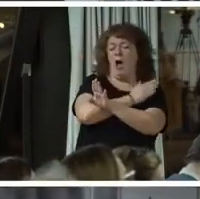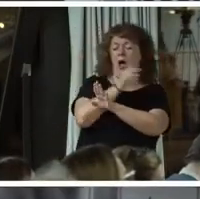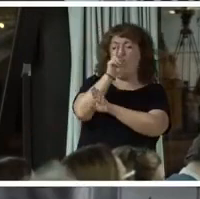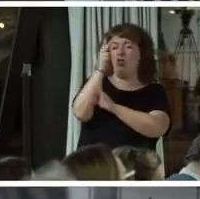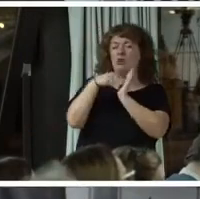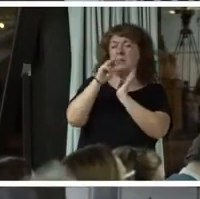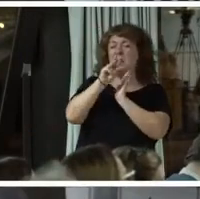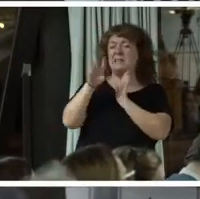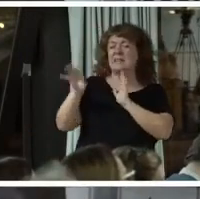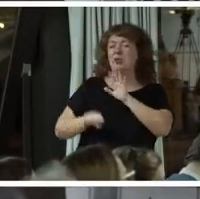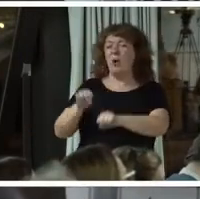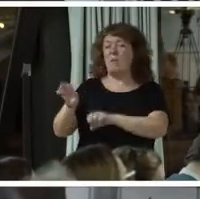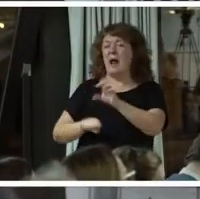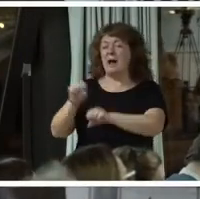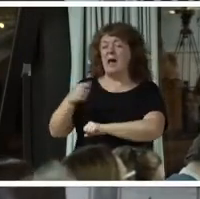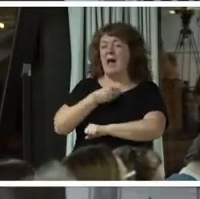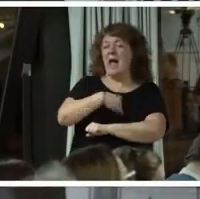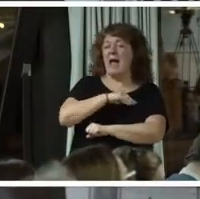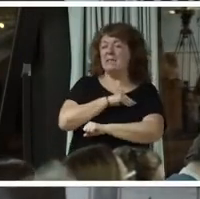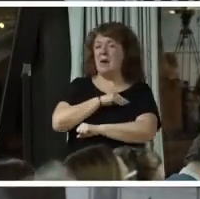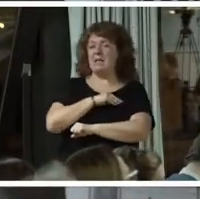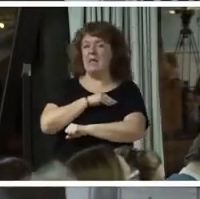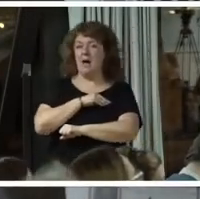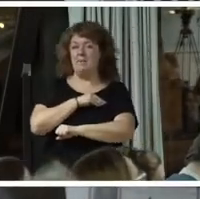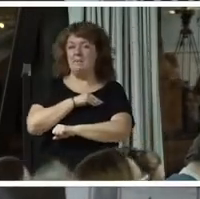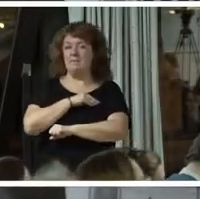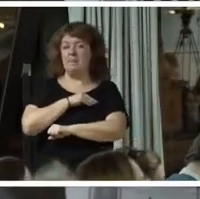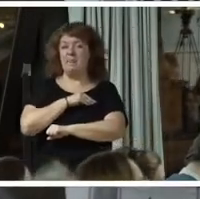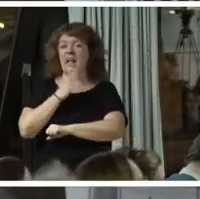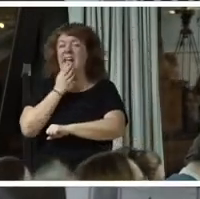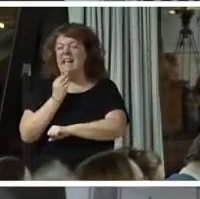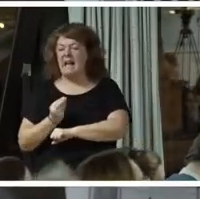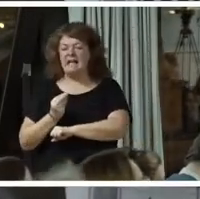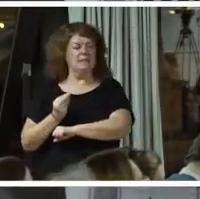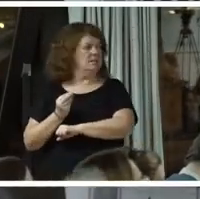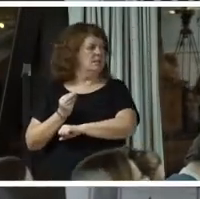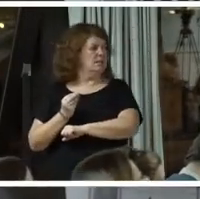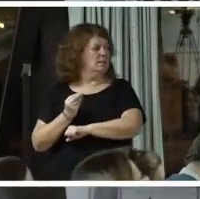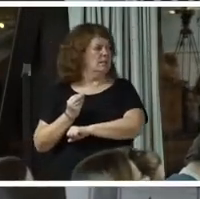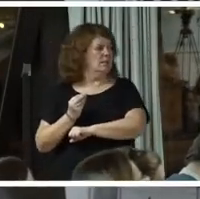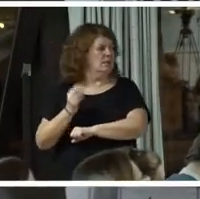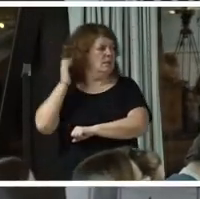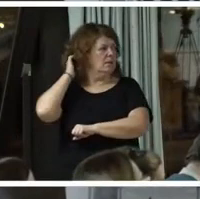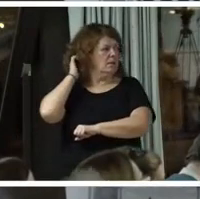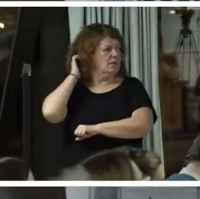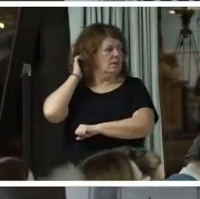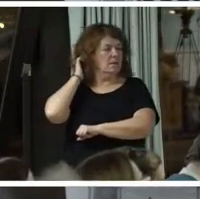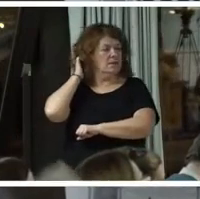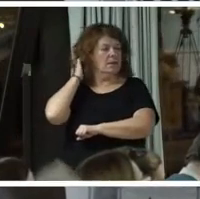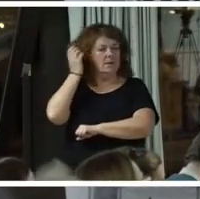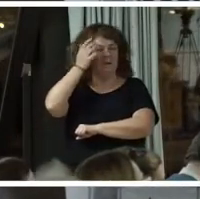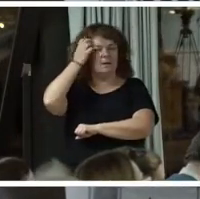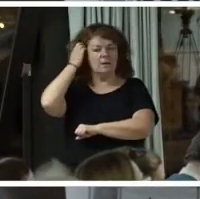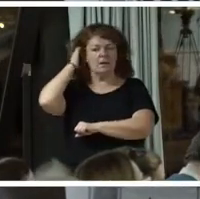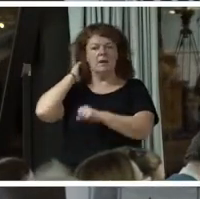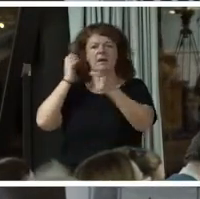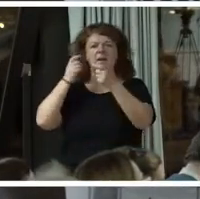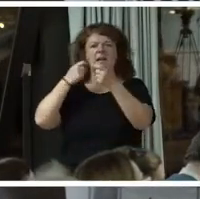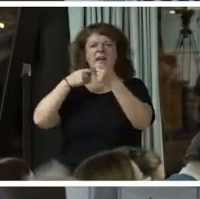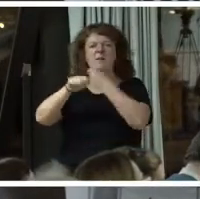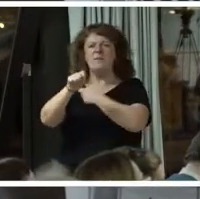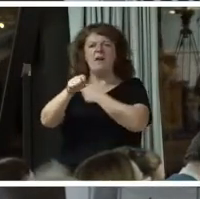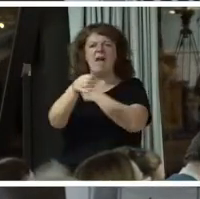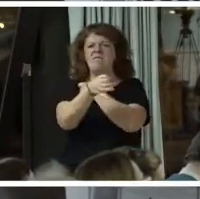en el estado español Sobre todo España compra armas israelíes que por cierto se venden como probadas de como de